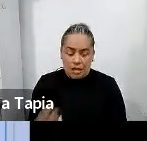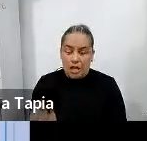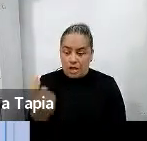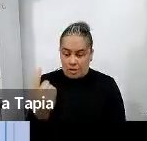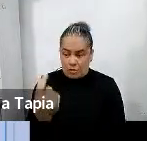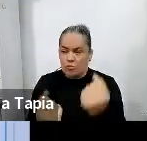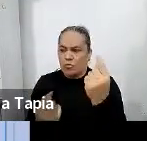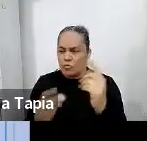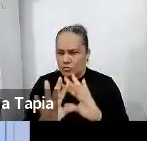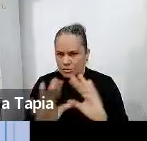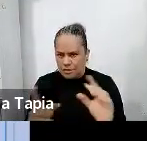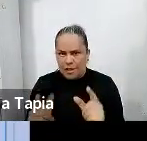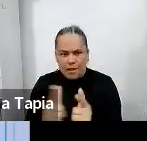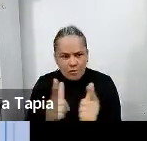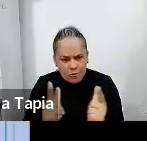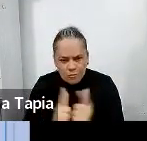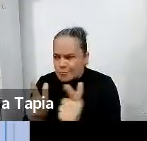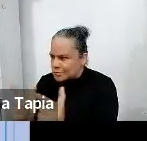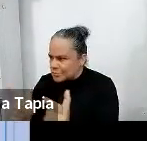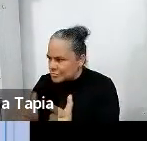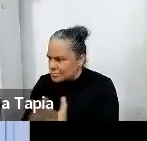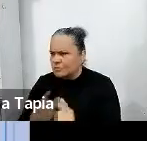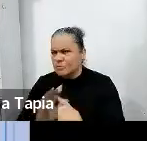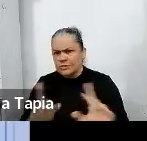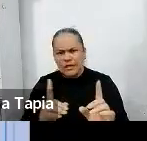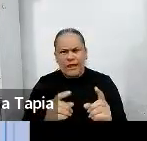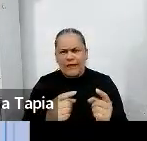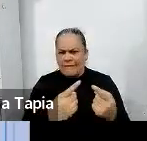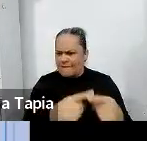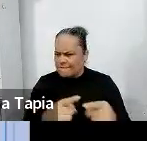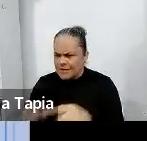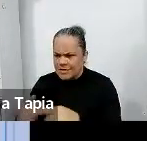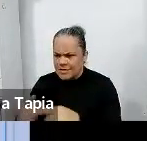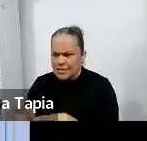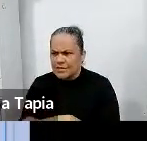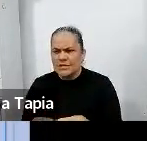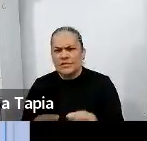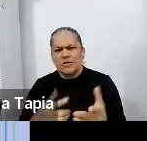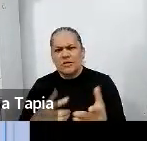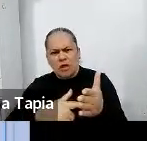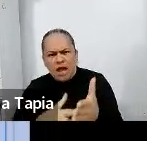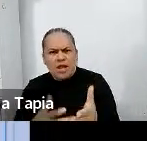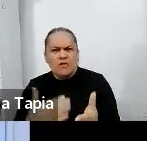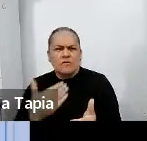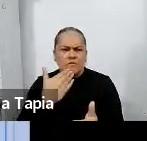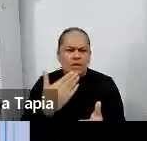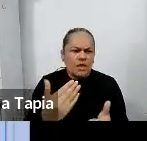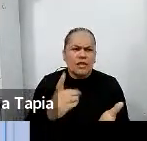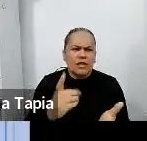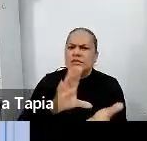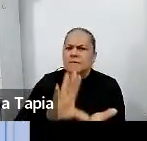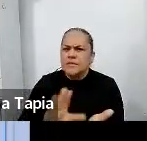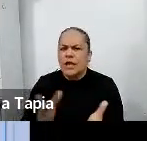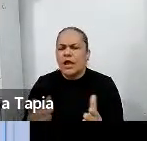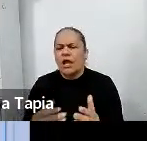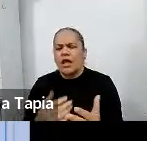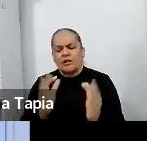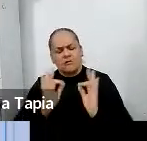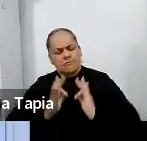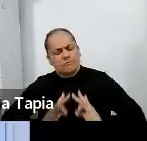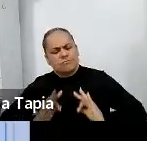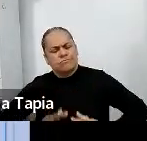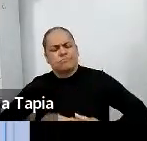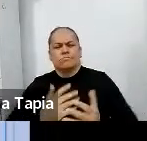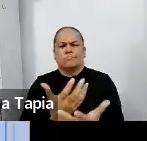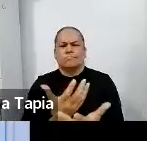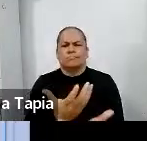apoyo emocional, capacitación y manejo del estrés, horarios flexibles, espacios de descanso y relajación, reconocimiento de recompensas